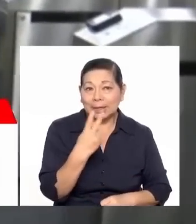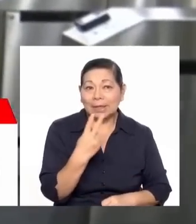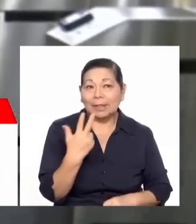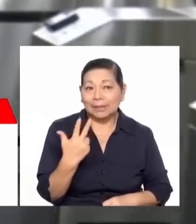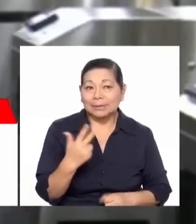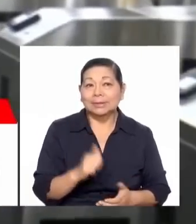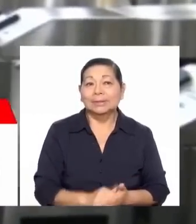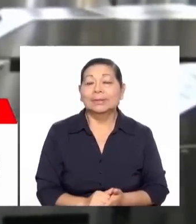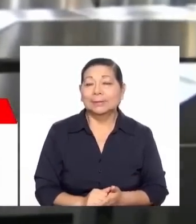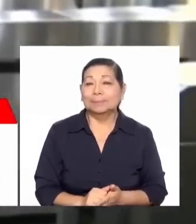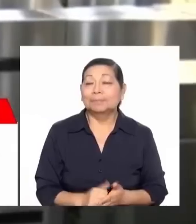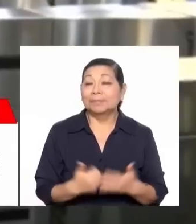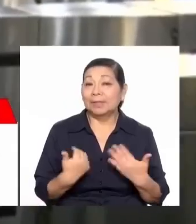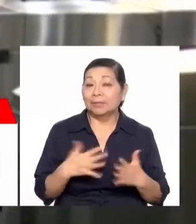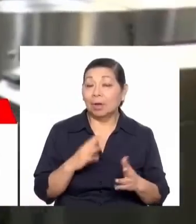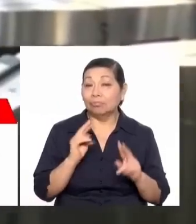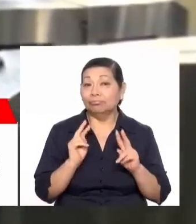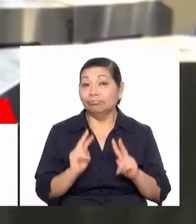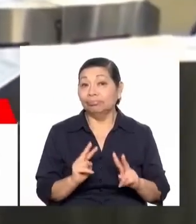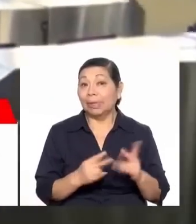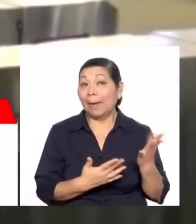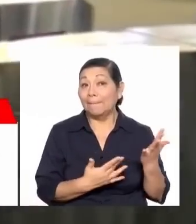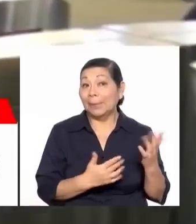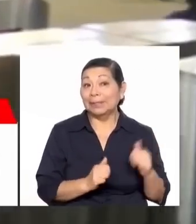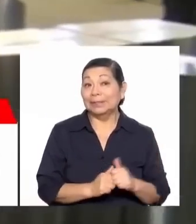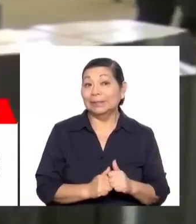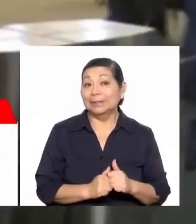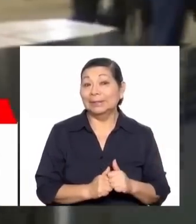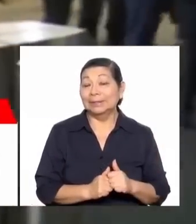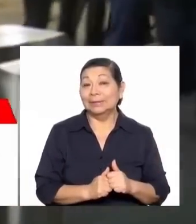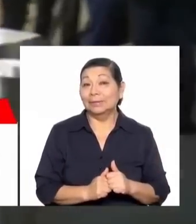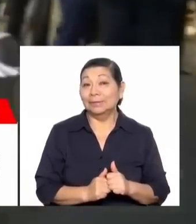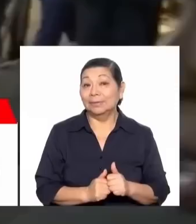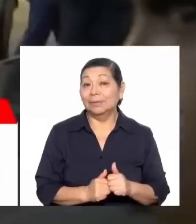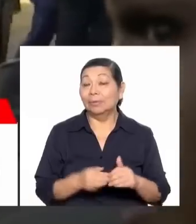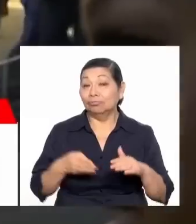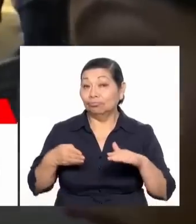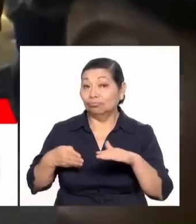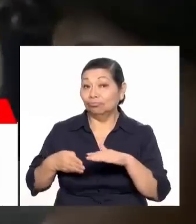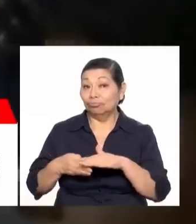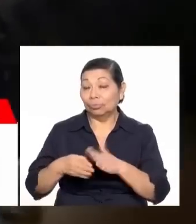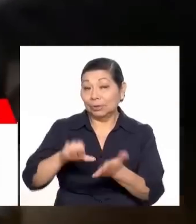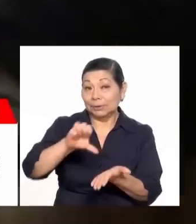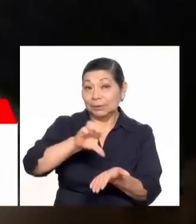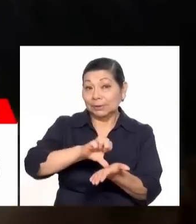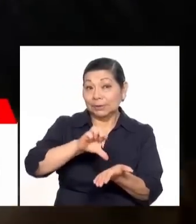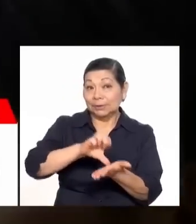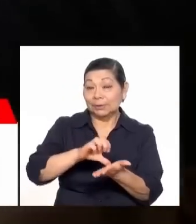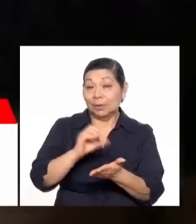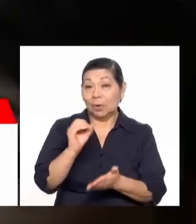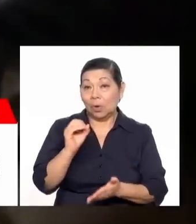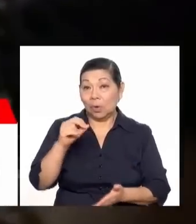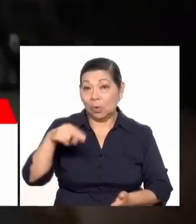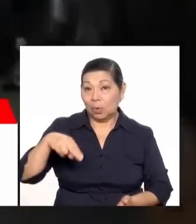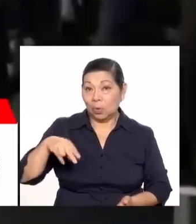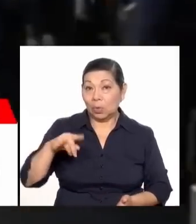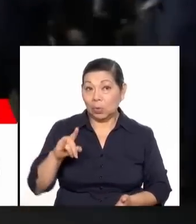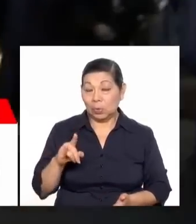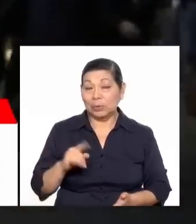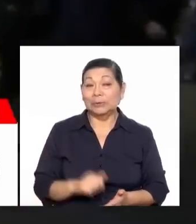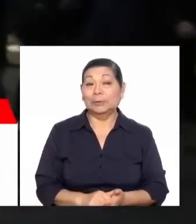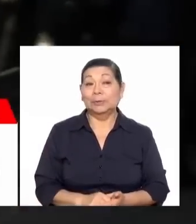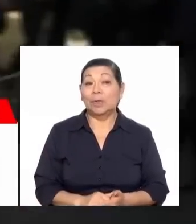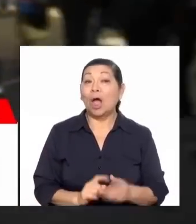2023. Estamos ya a la expectativa, vemos incluso ya en la puerta de ingreso a la sede principal de la ONU